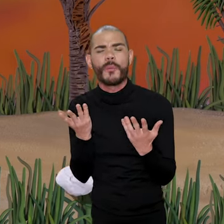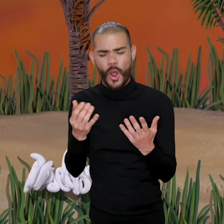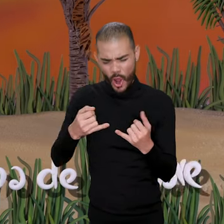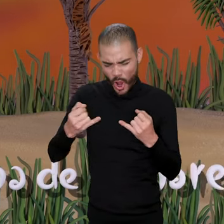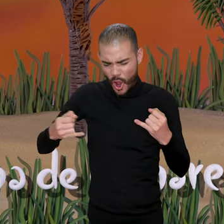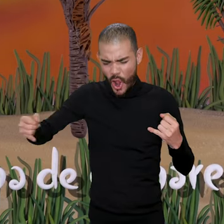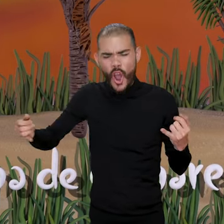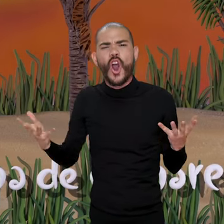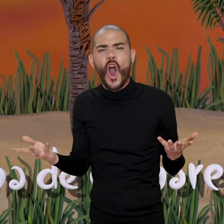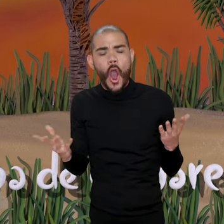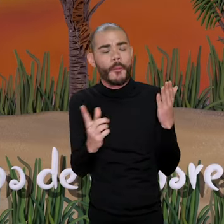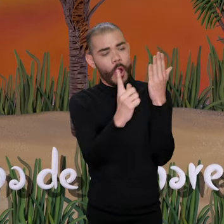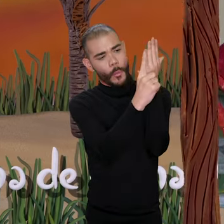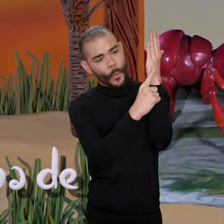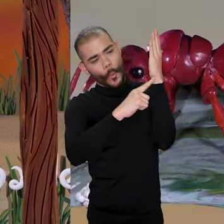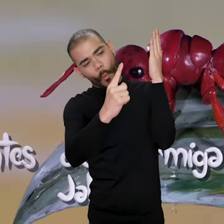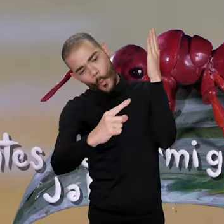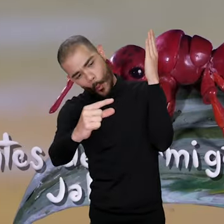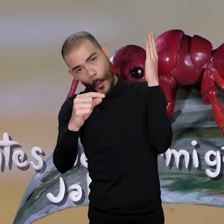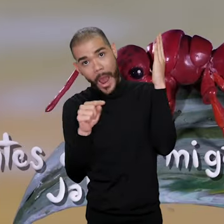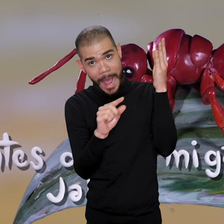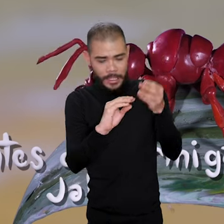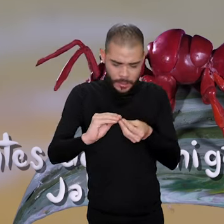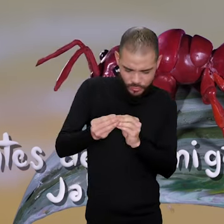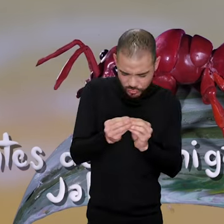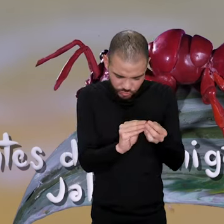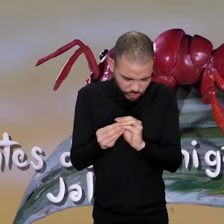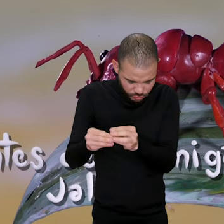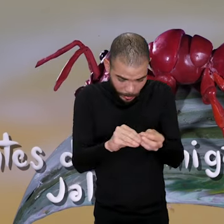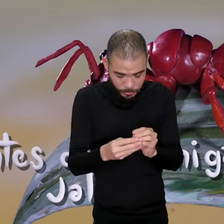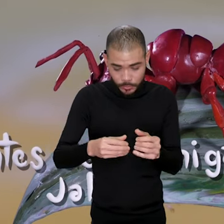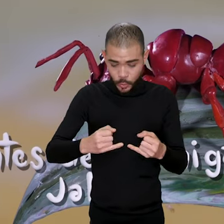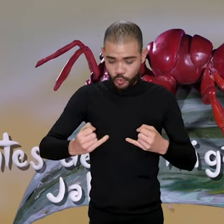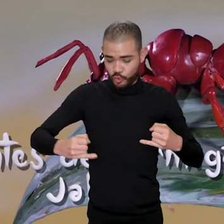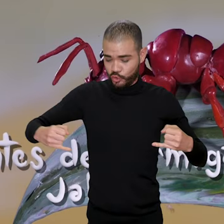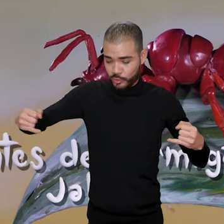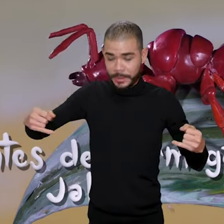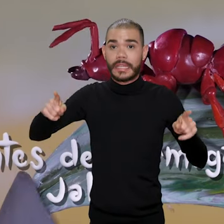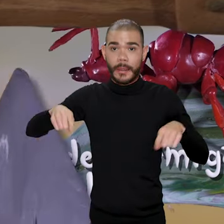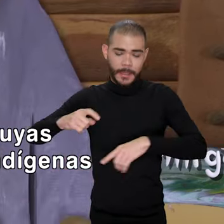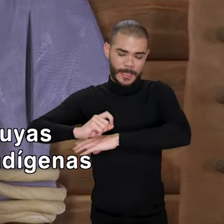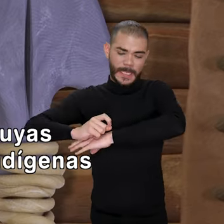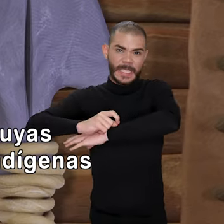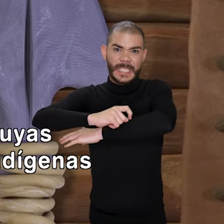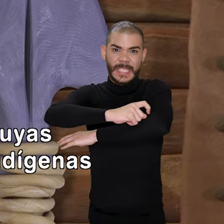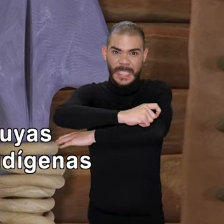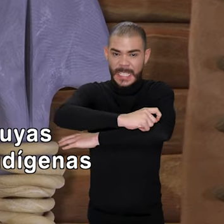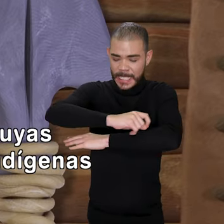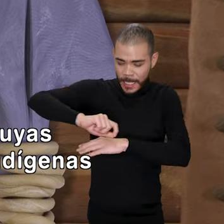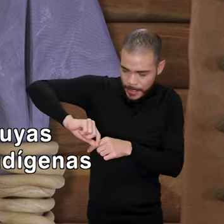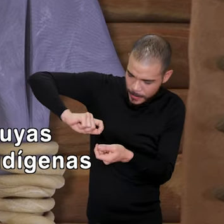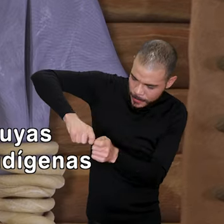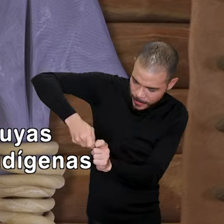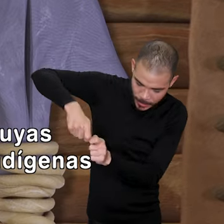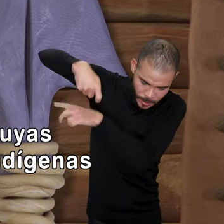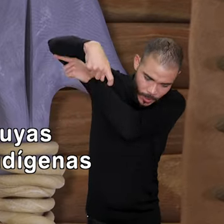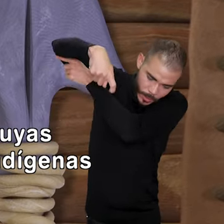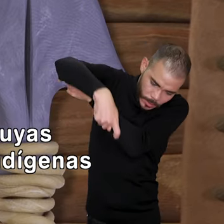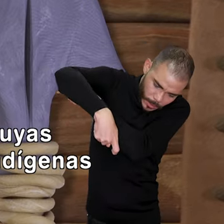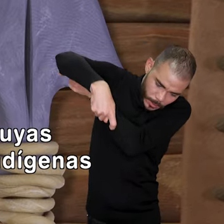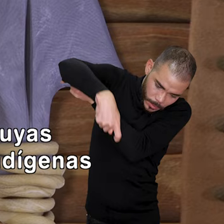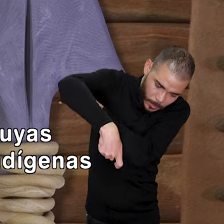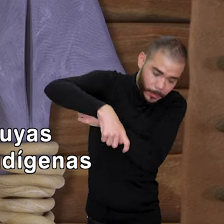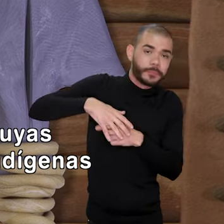las hojas de la palma de cumare y dientes de hormiga Jiji como anzuelo las puntas de las flechas o